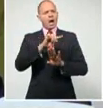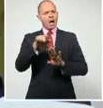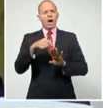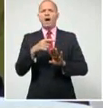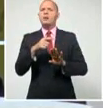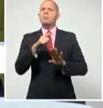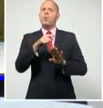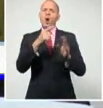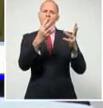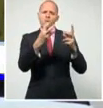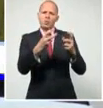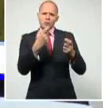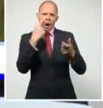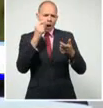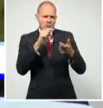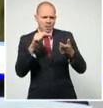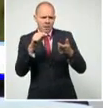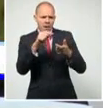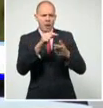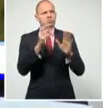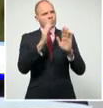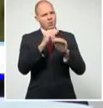o sea la